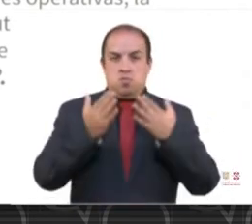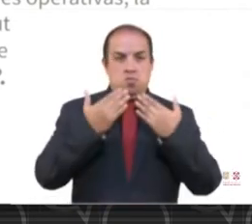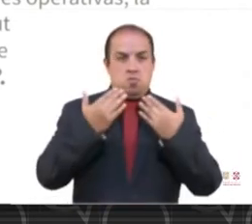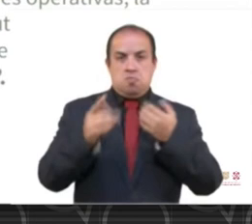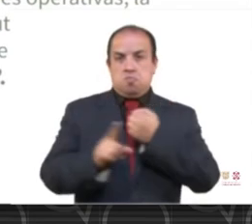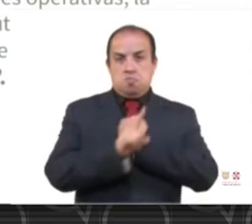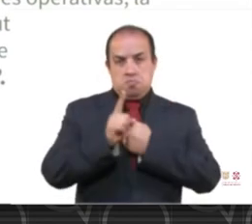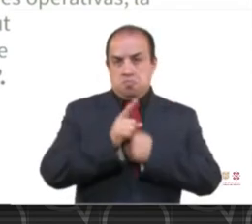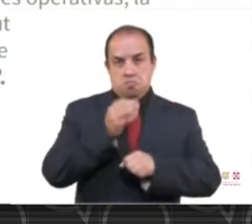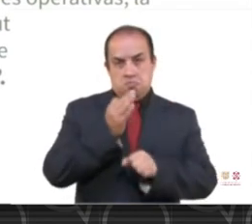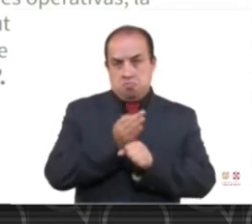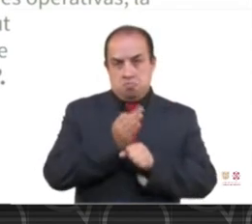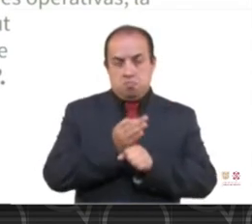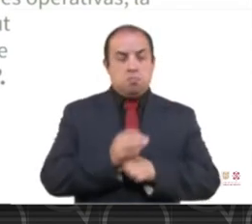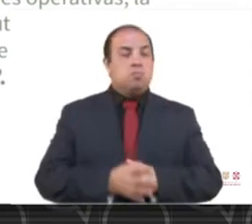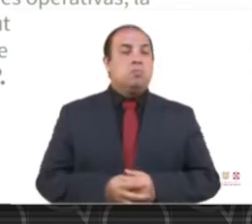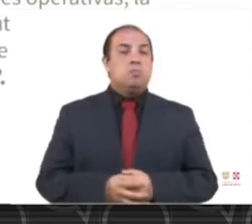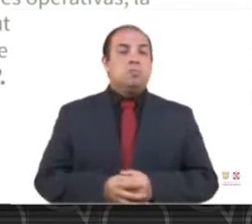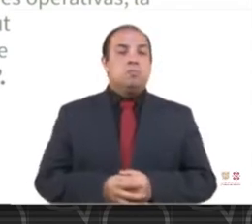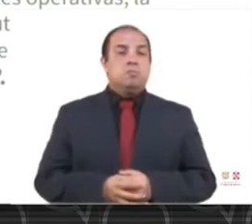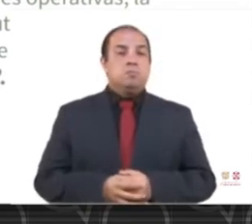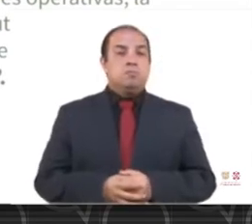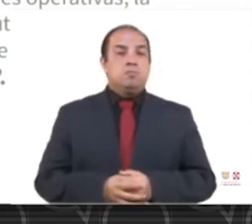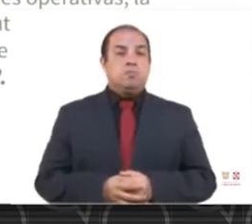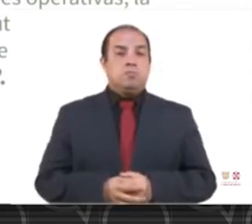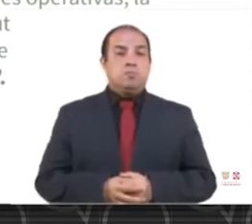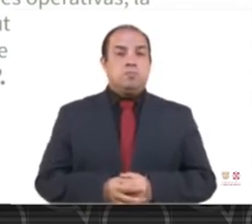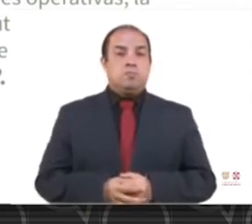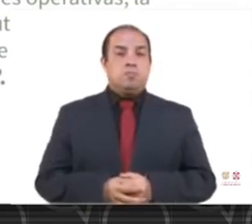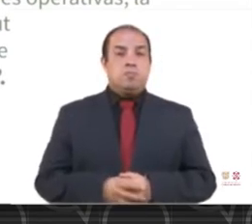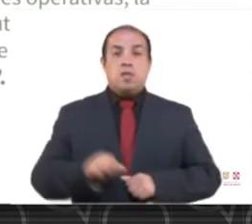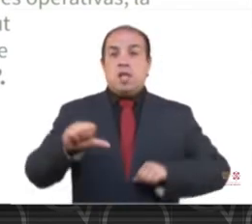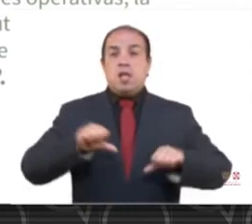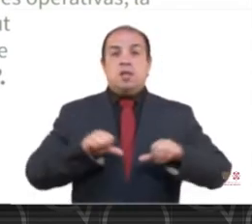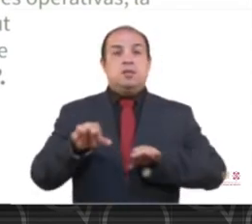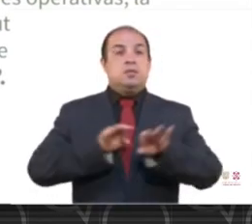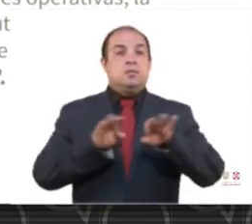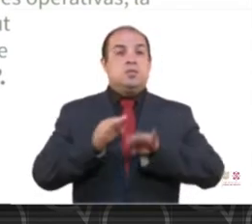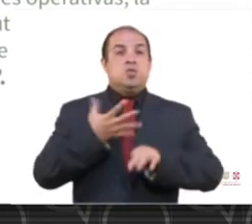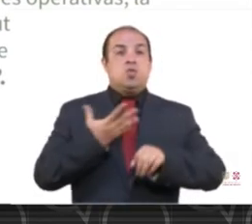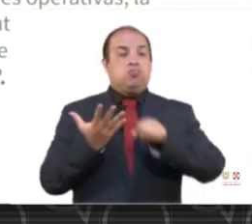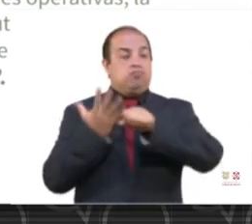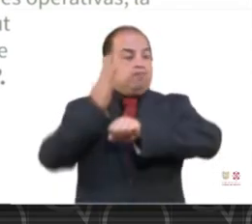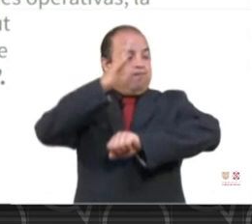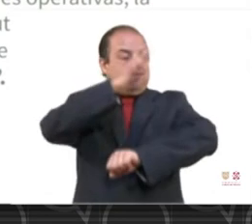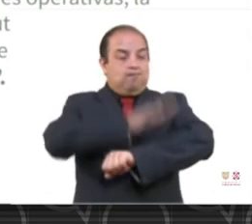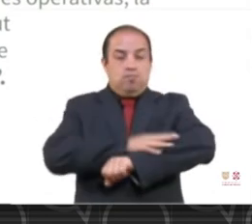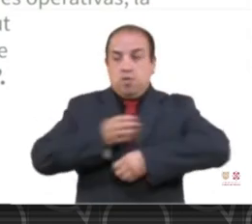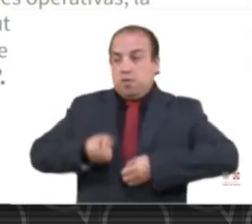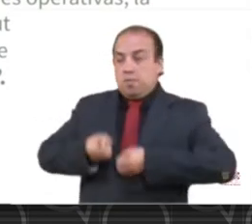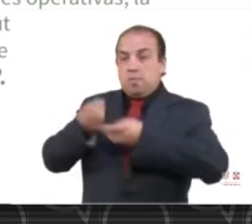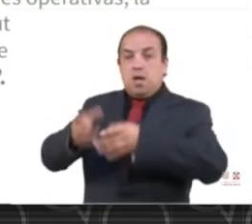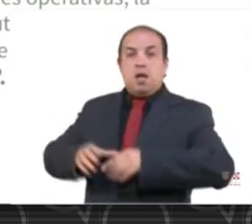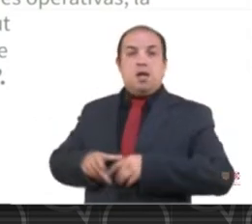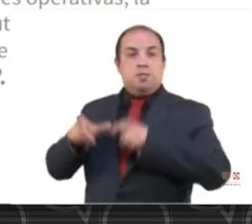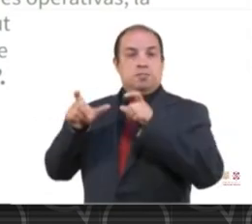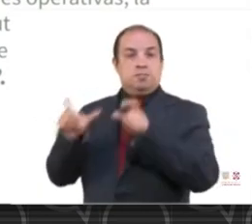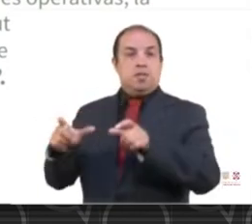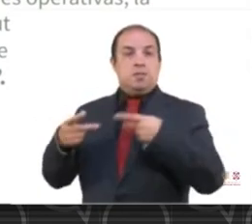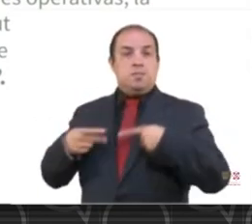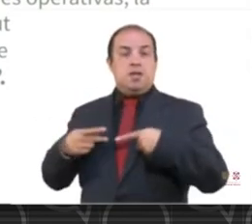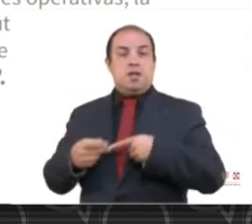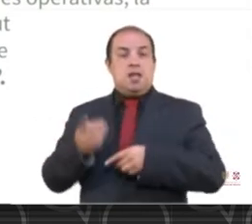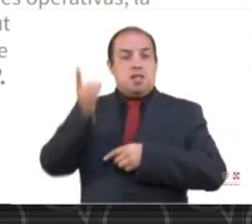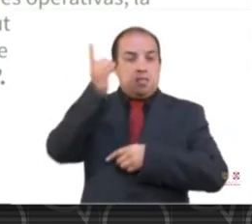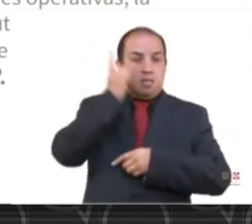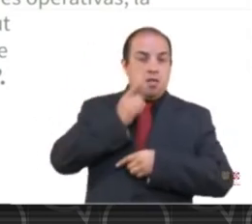novedades de relevancia. Y las acciones se mantuvieron las 24 horas del día para brindar seguridad a las personas que pernoctaron en el templo